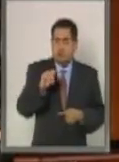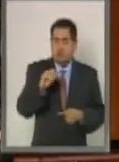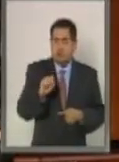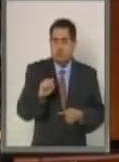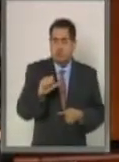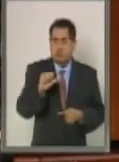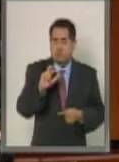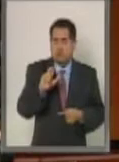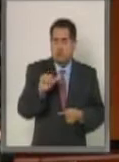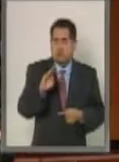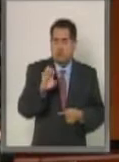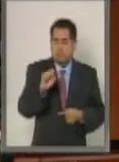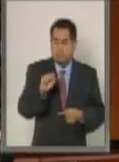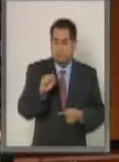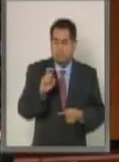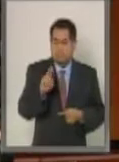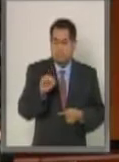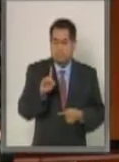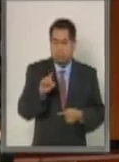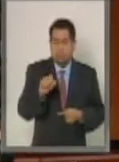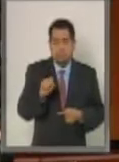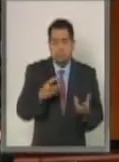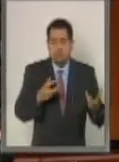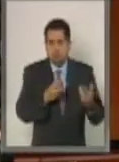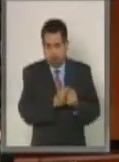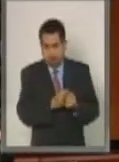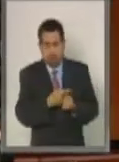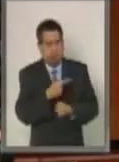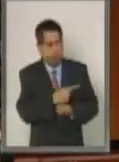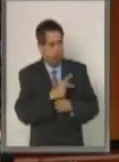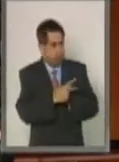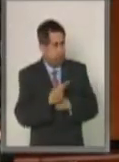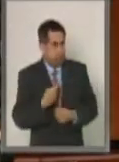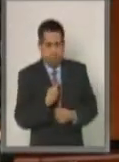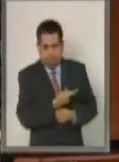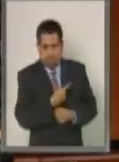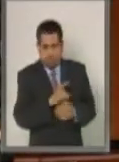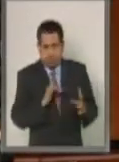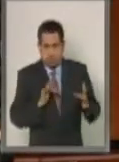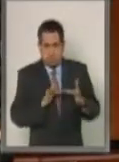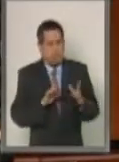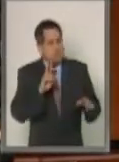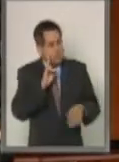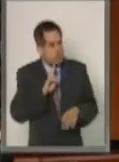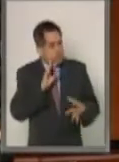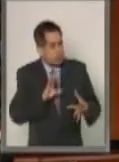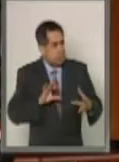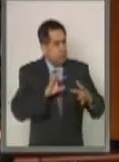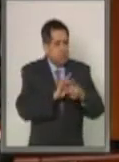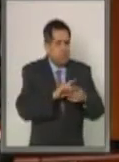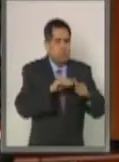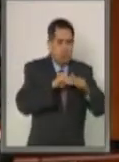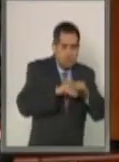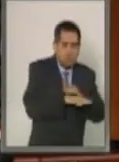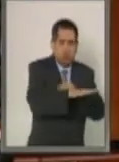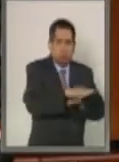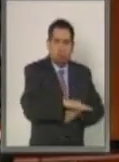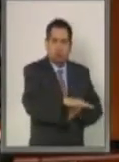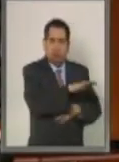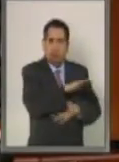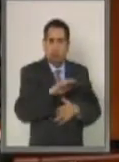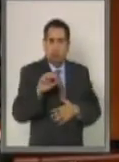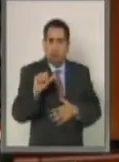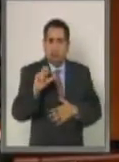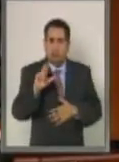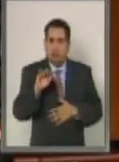Este responde a una política exterior de acercamiento hacia los países árabes que